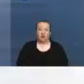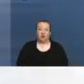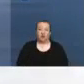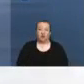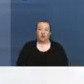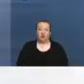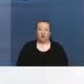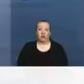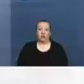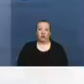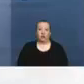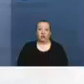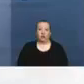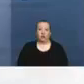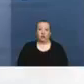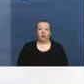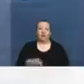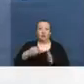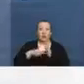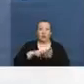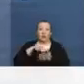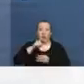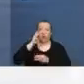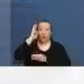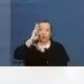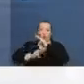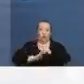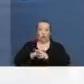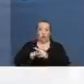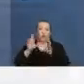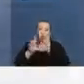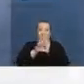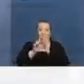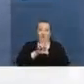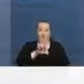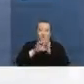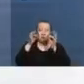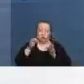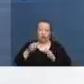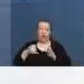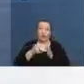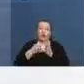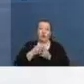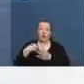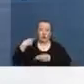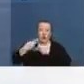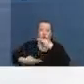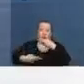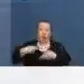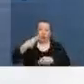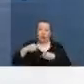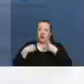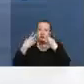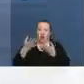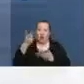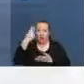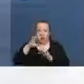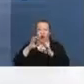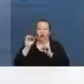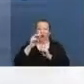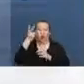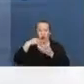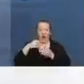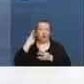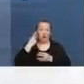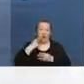contiene desigual del planeta y quiere iluminar la ley de encuesta la herencia que le beneficia ello porque son los que reciben herencias increíble